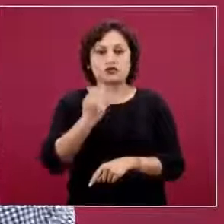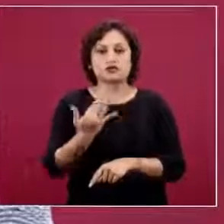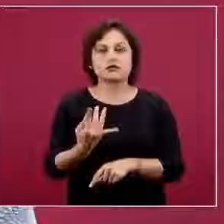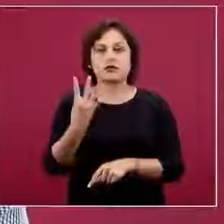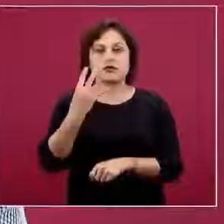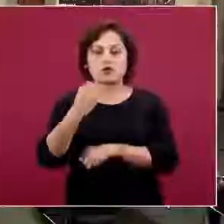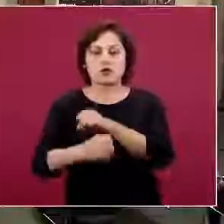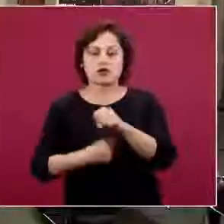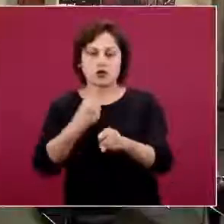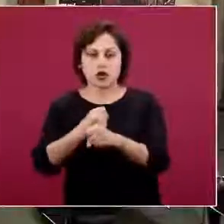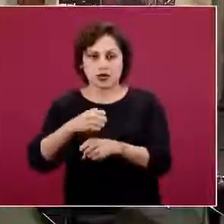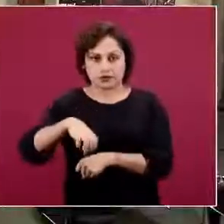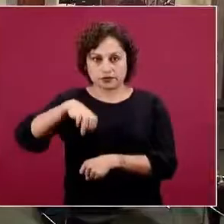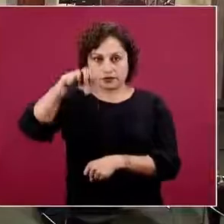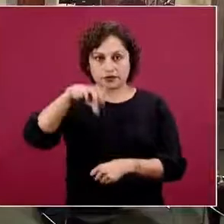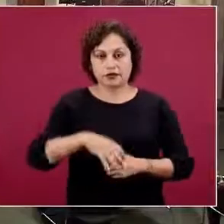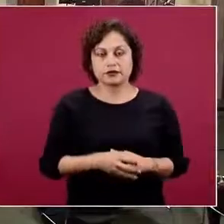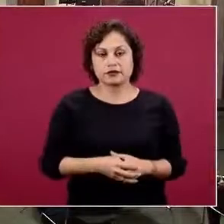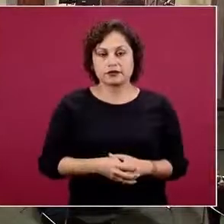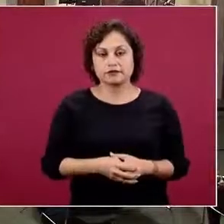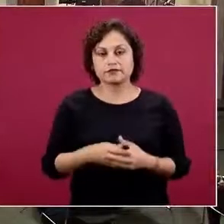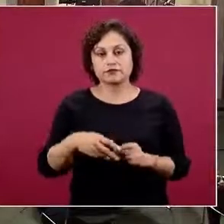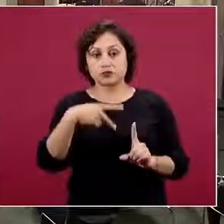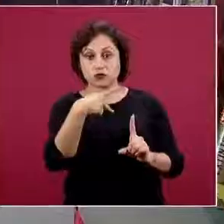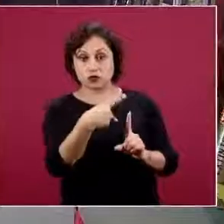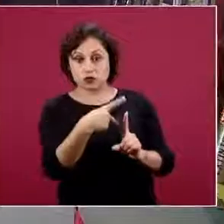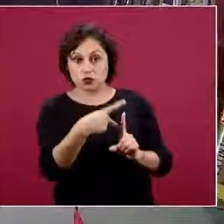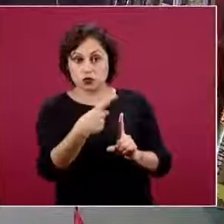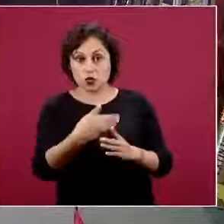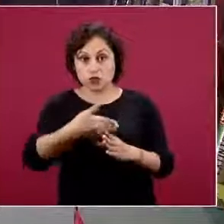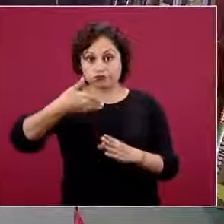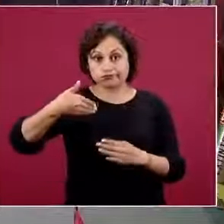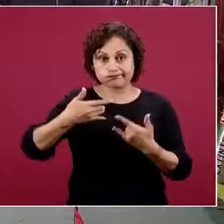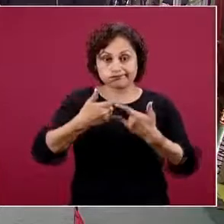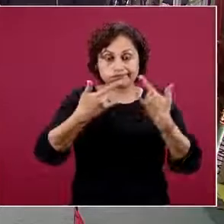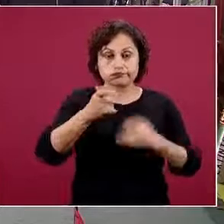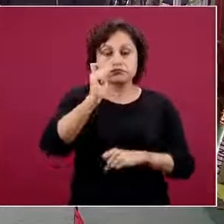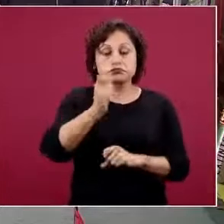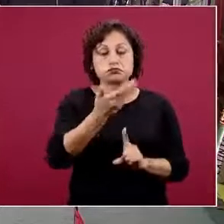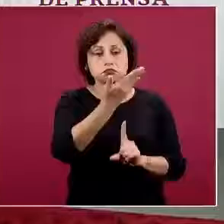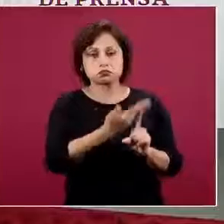de edad. Como antecedentes importantes, es una